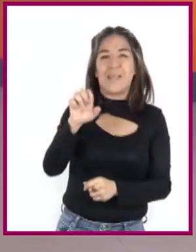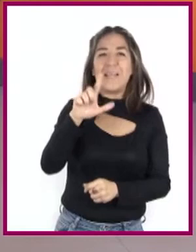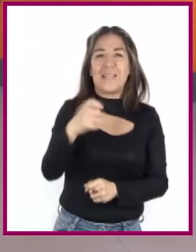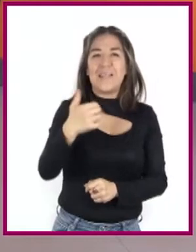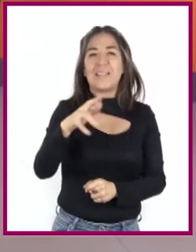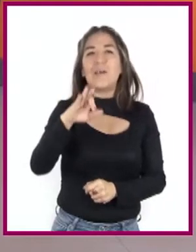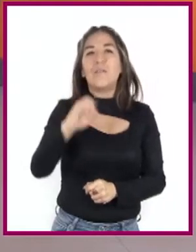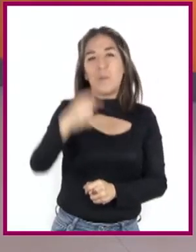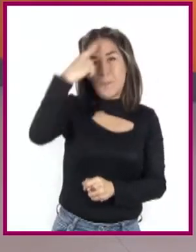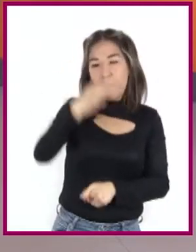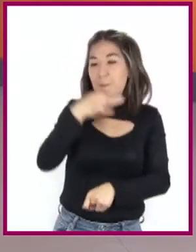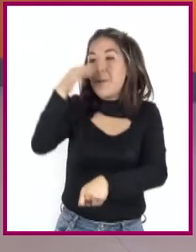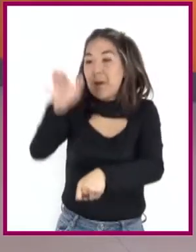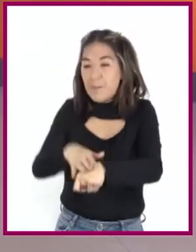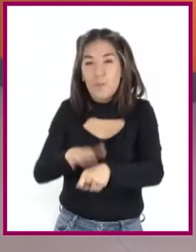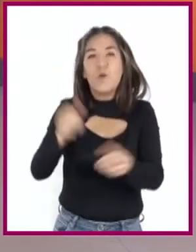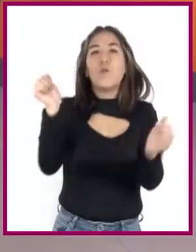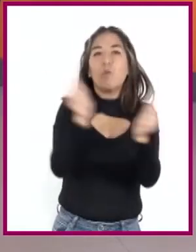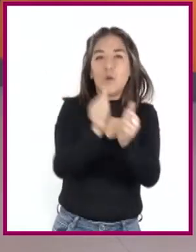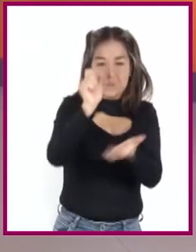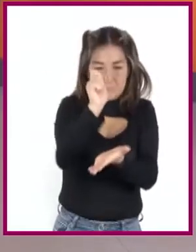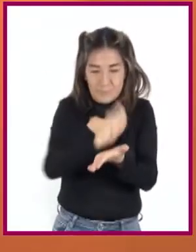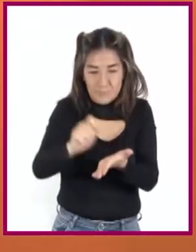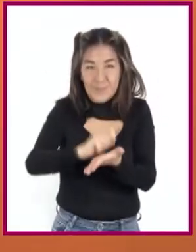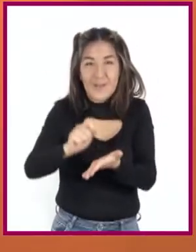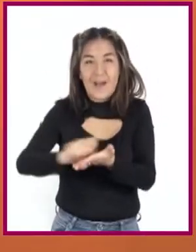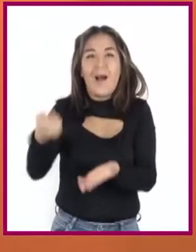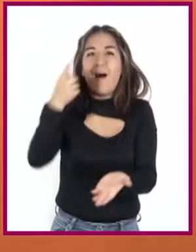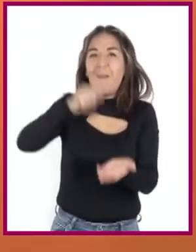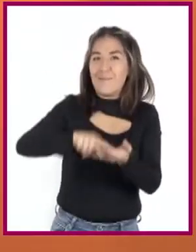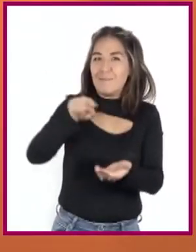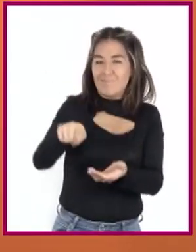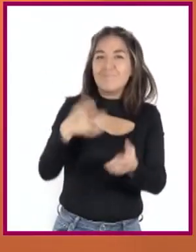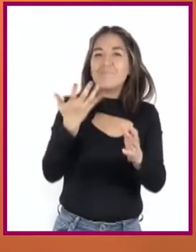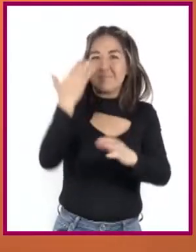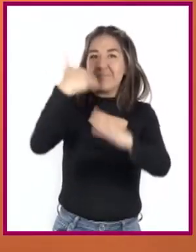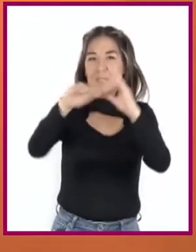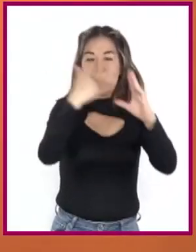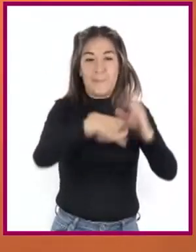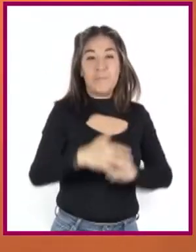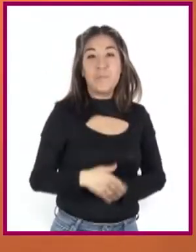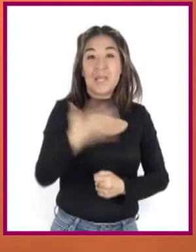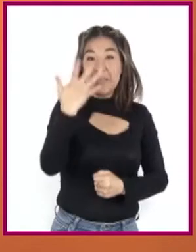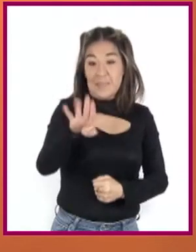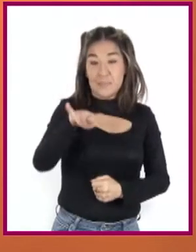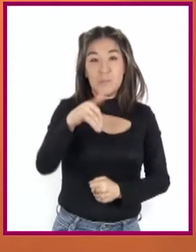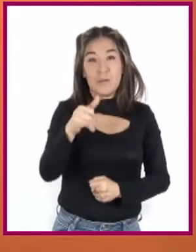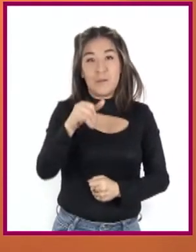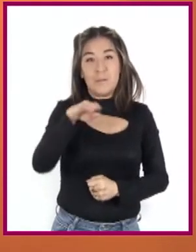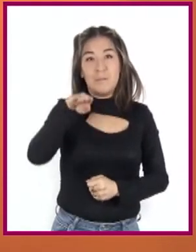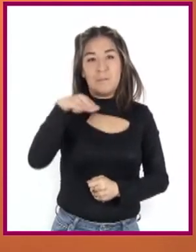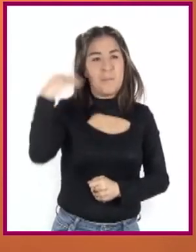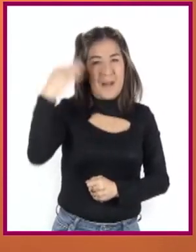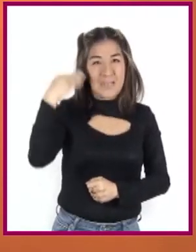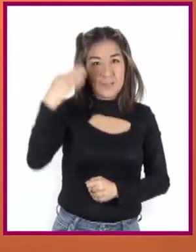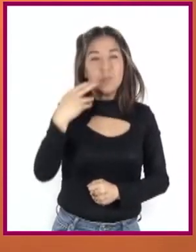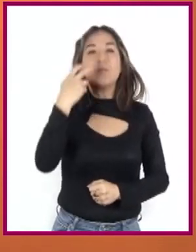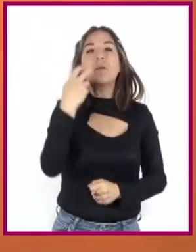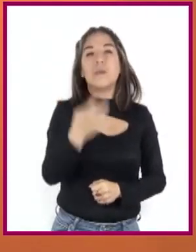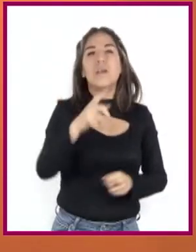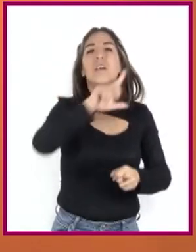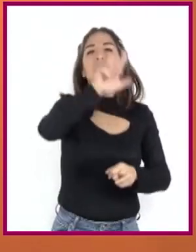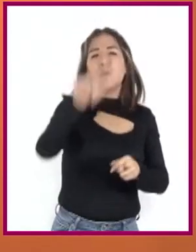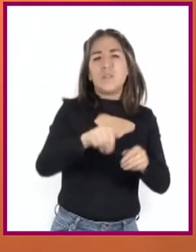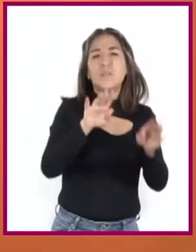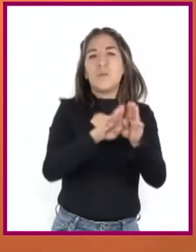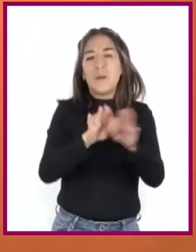además dejaba testimonio escrito de lo transmitido. El 10 de marzo, Bell recibió la patente y 3 días después